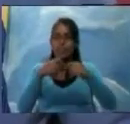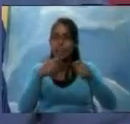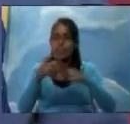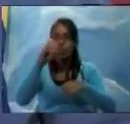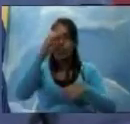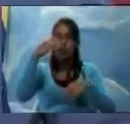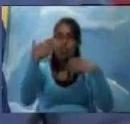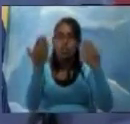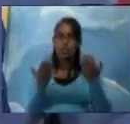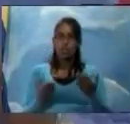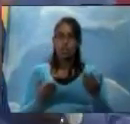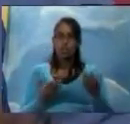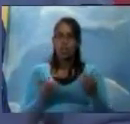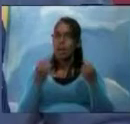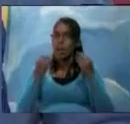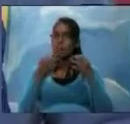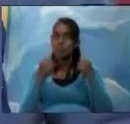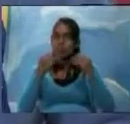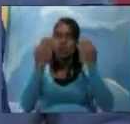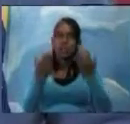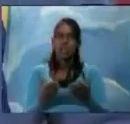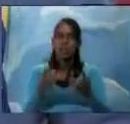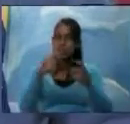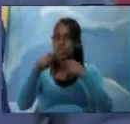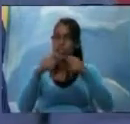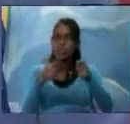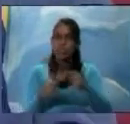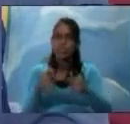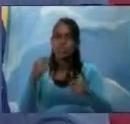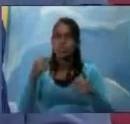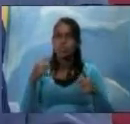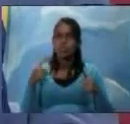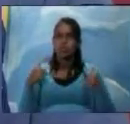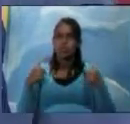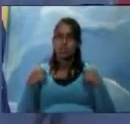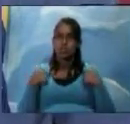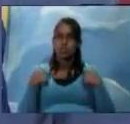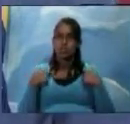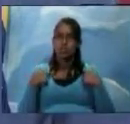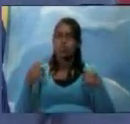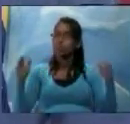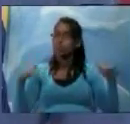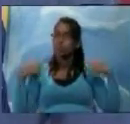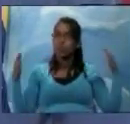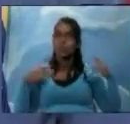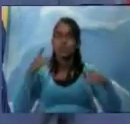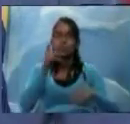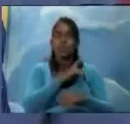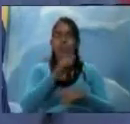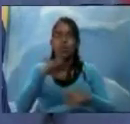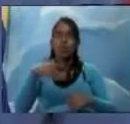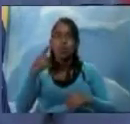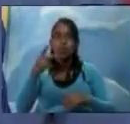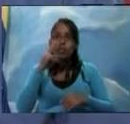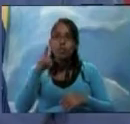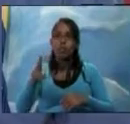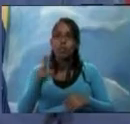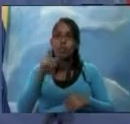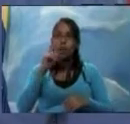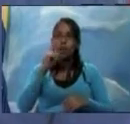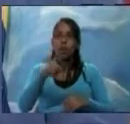nos ha entregado. A muchos nos ha entregado talento. Yo me gozo y me alegro cuando veo a